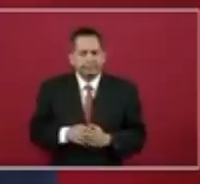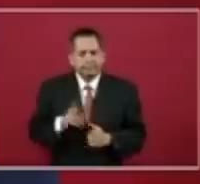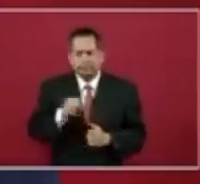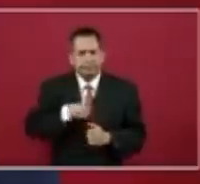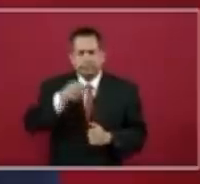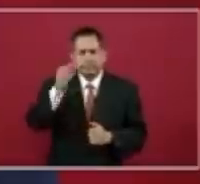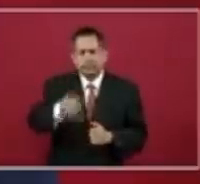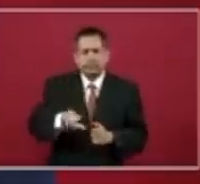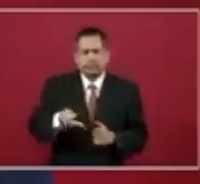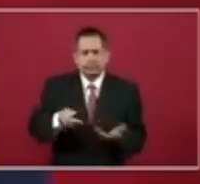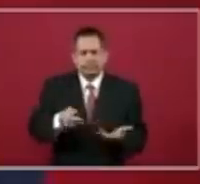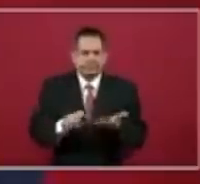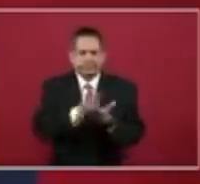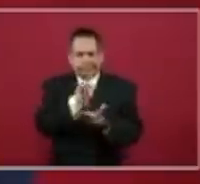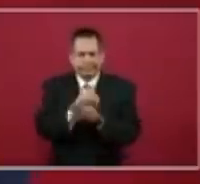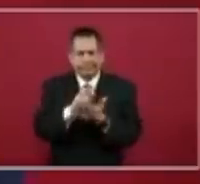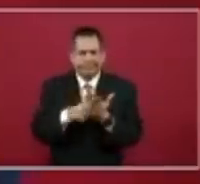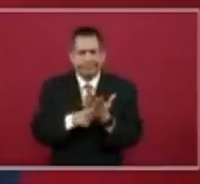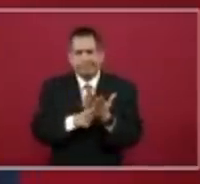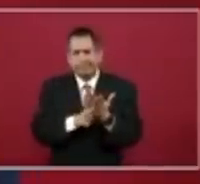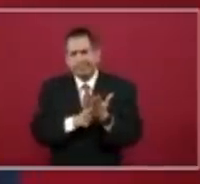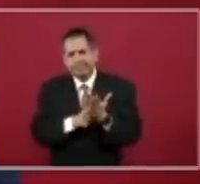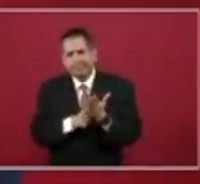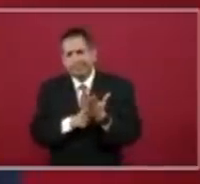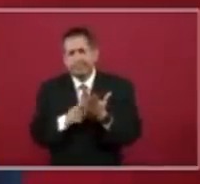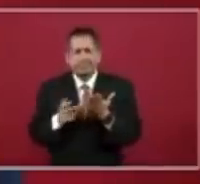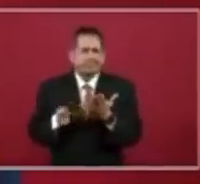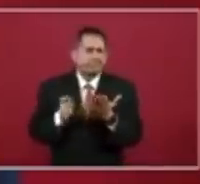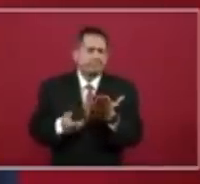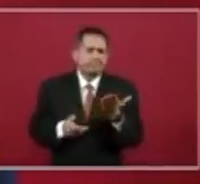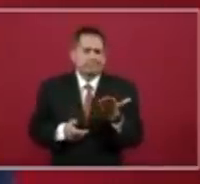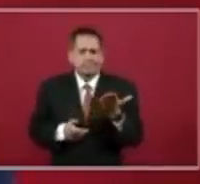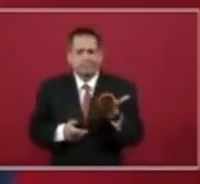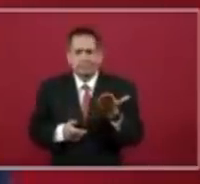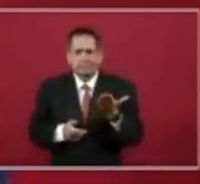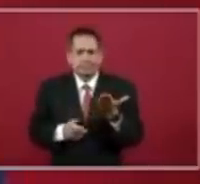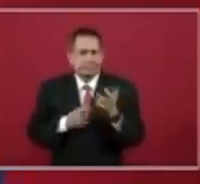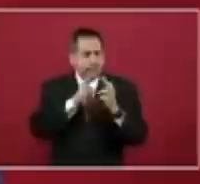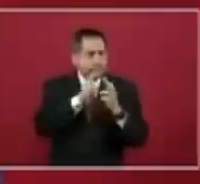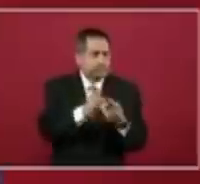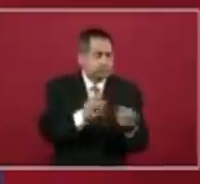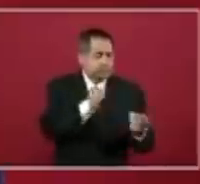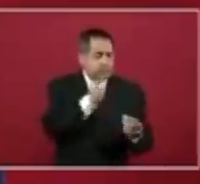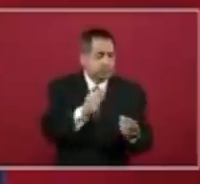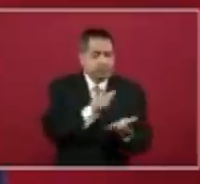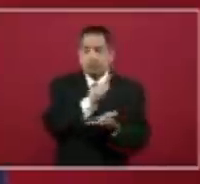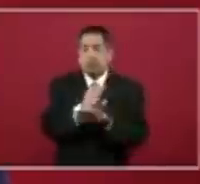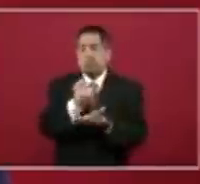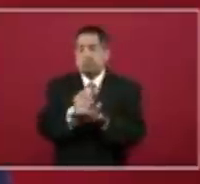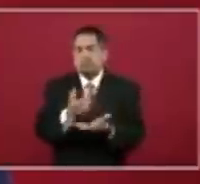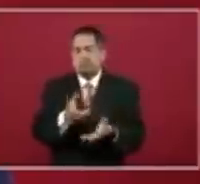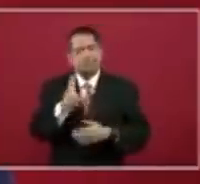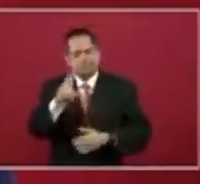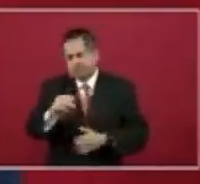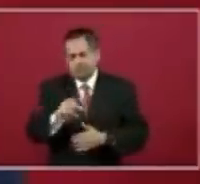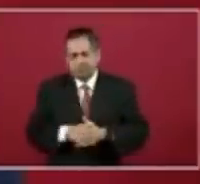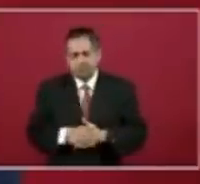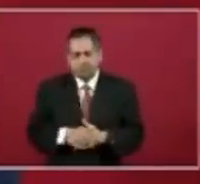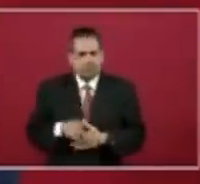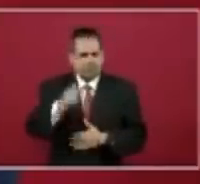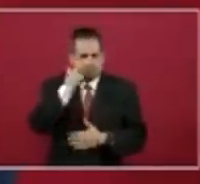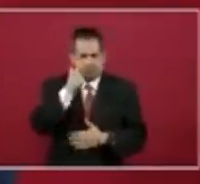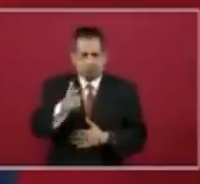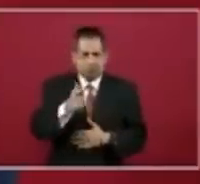aceptar leyes que no resuelven el problema. No queremos